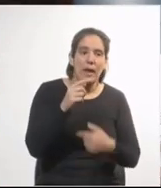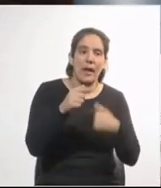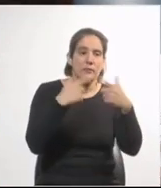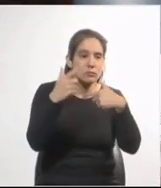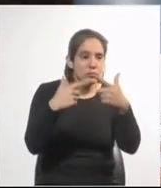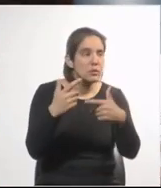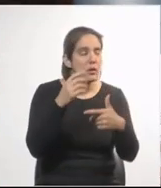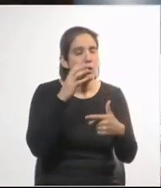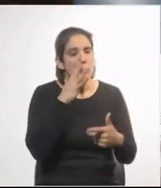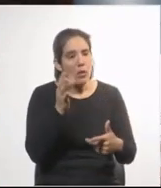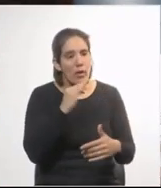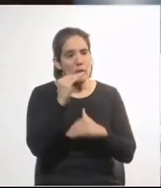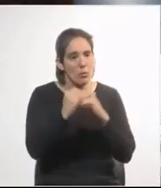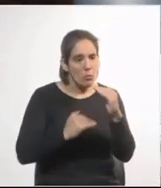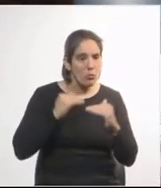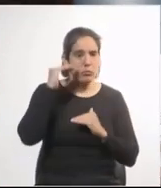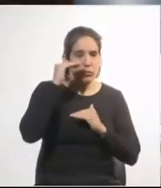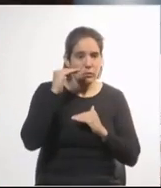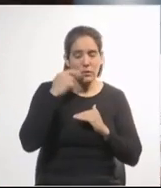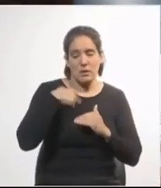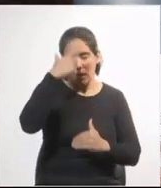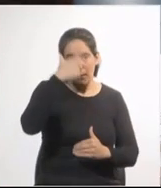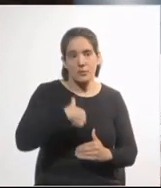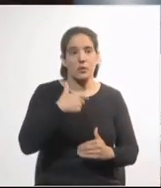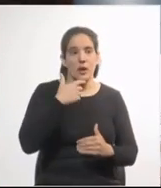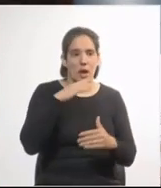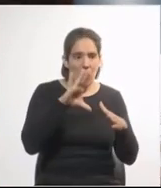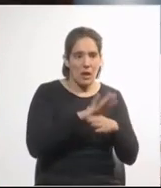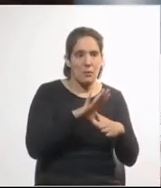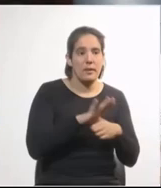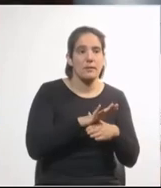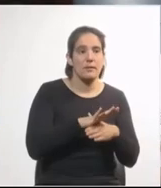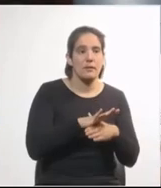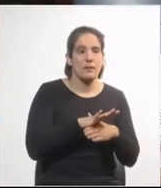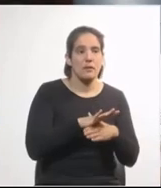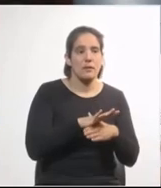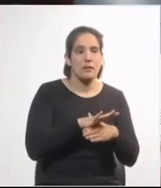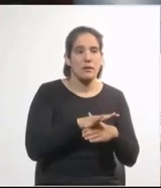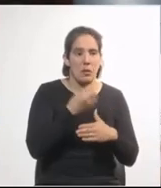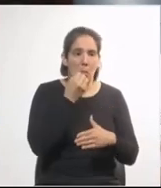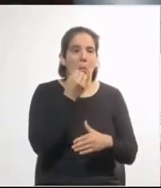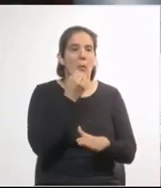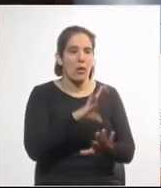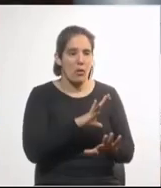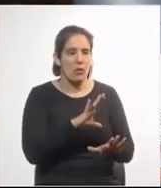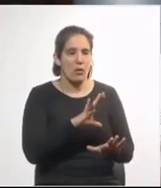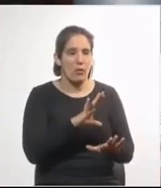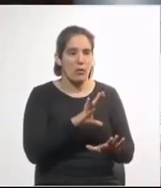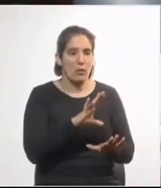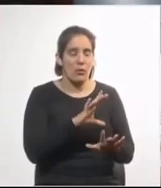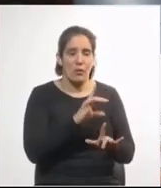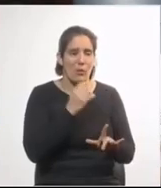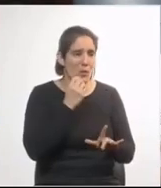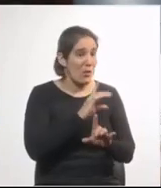de la marginación y la pobreza, su gestión ha supuesto un importante